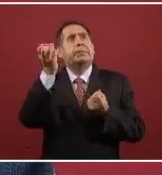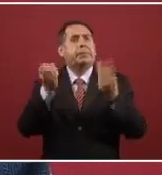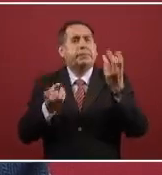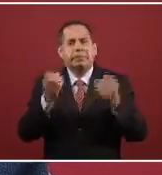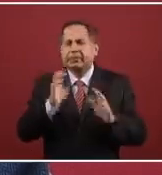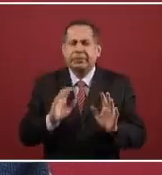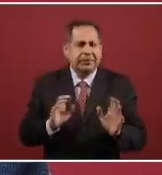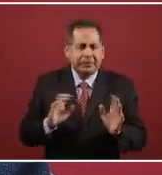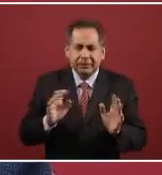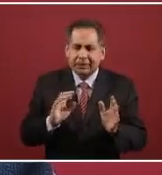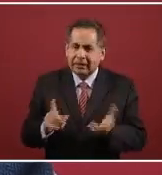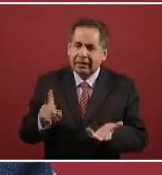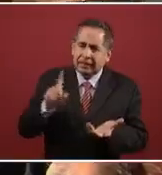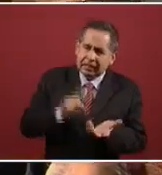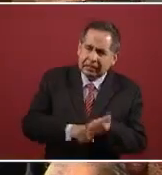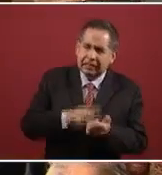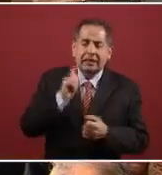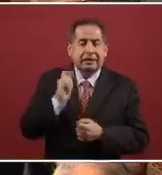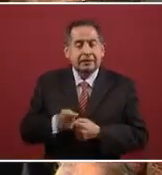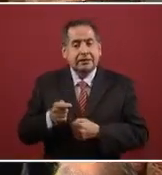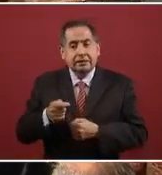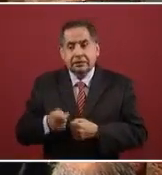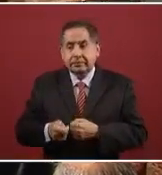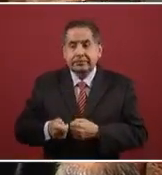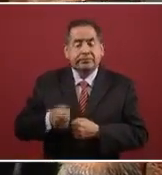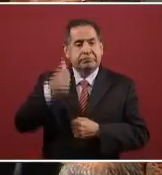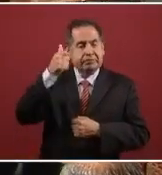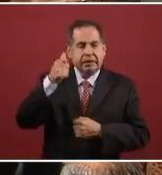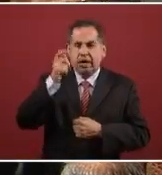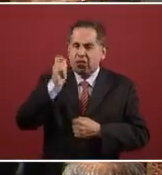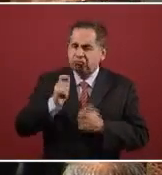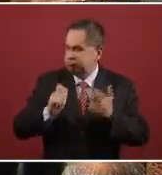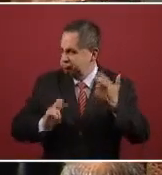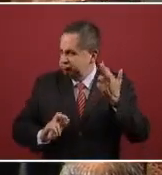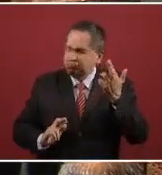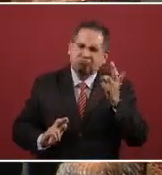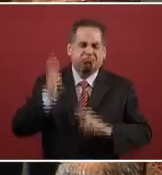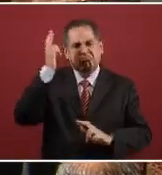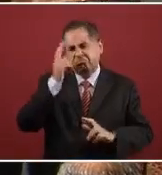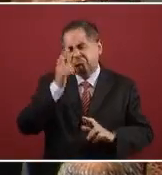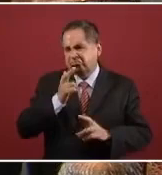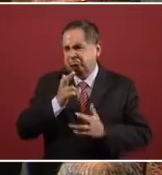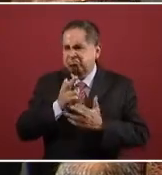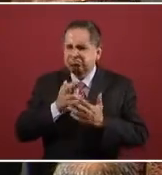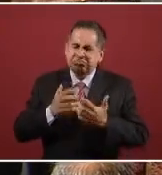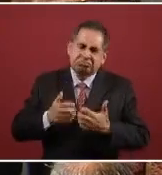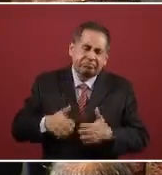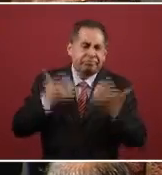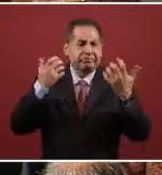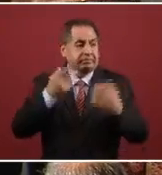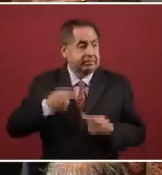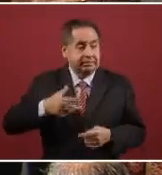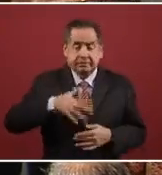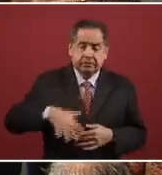celebrando es la primera gran gesta revolucionaria de la sociedad